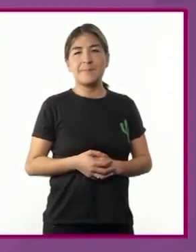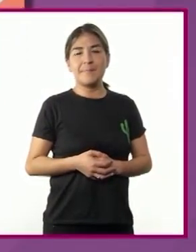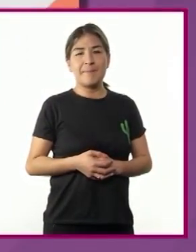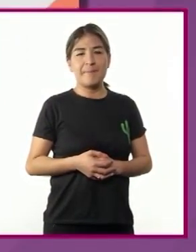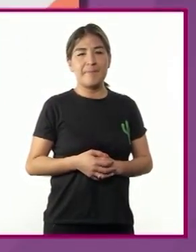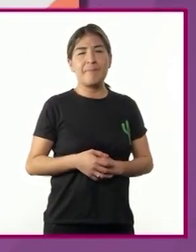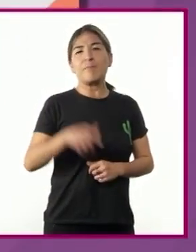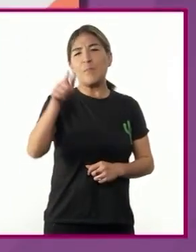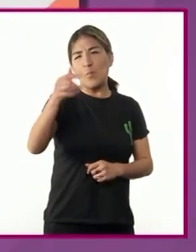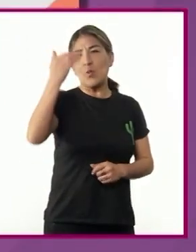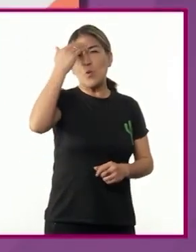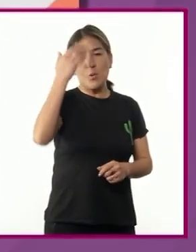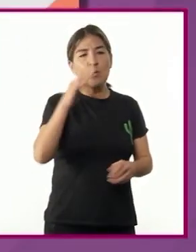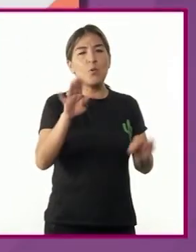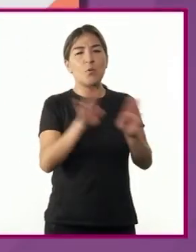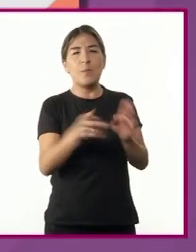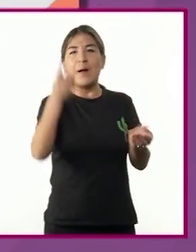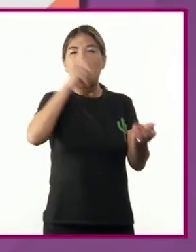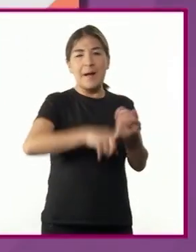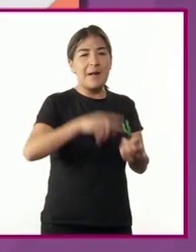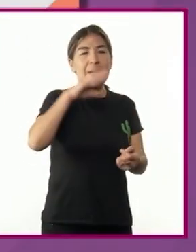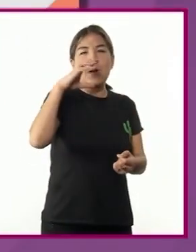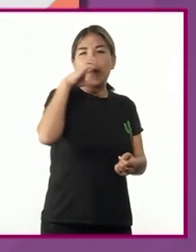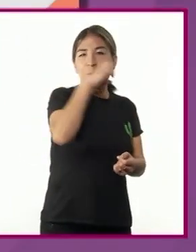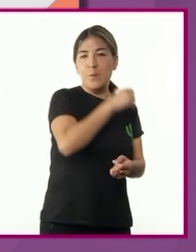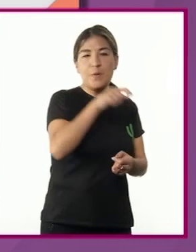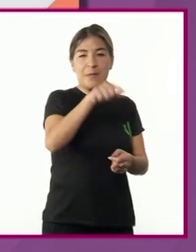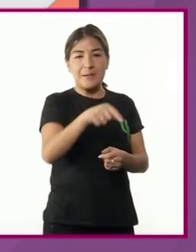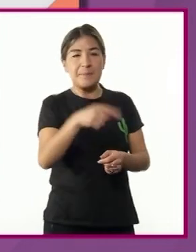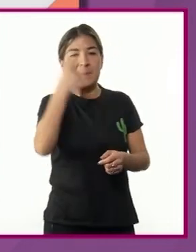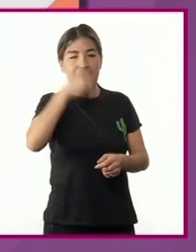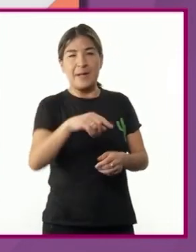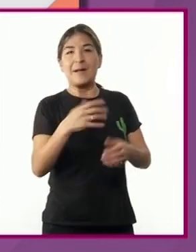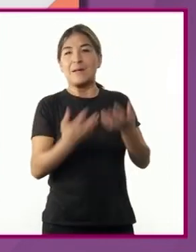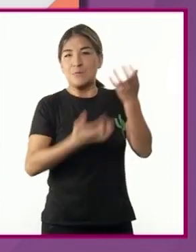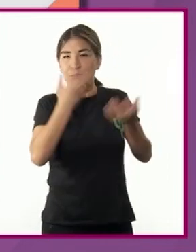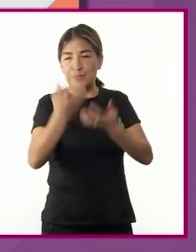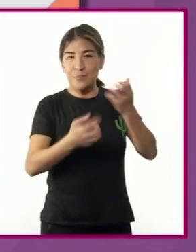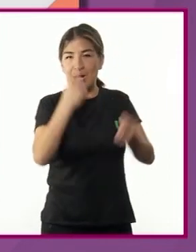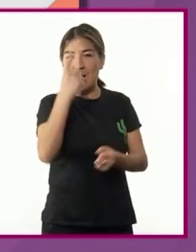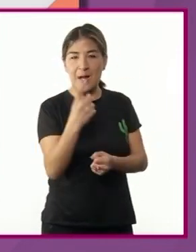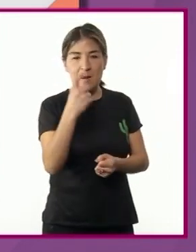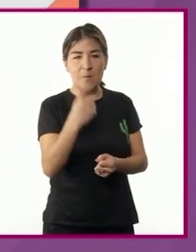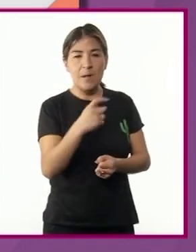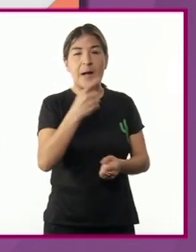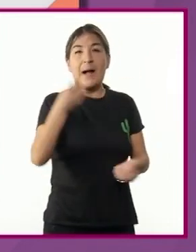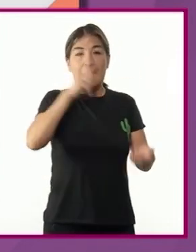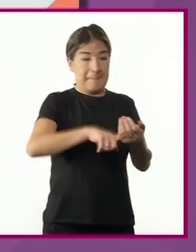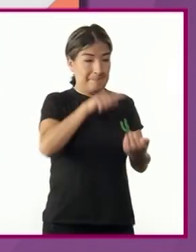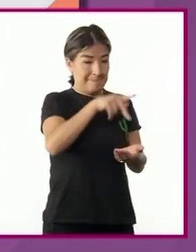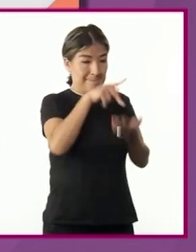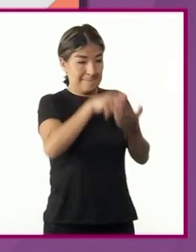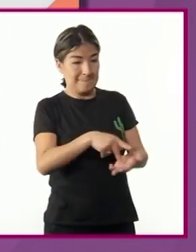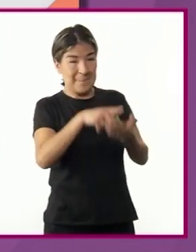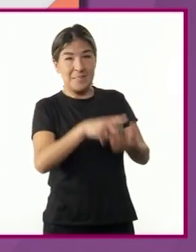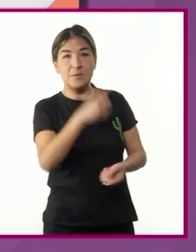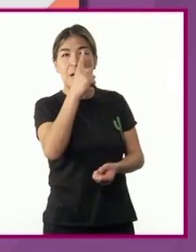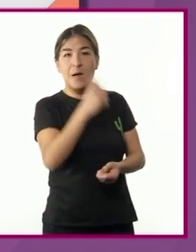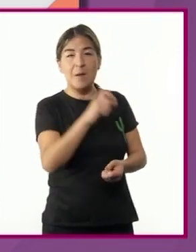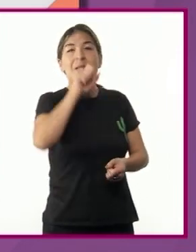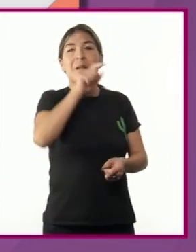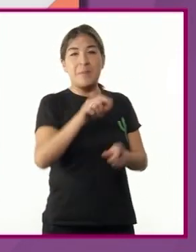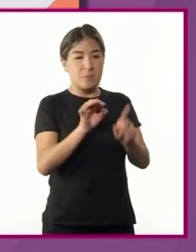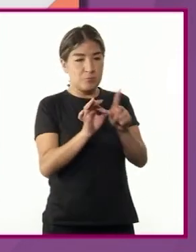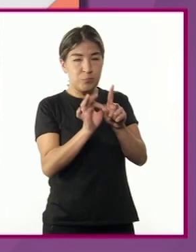Si se conociera el calor dado por una sustancia utilizada para calentar agua, la masa de agua y el incremento en